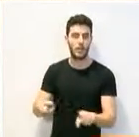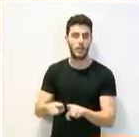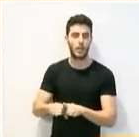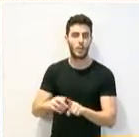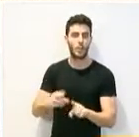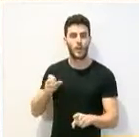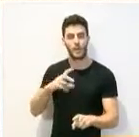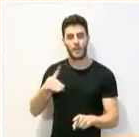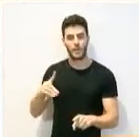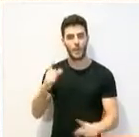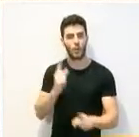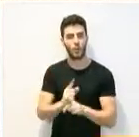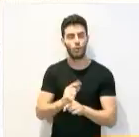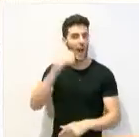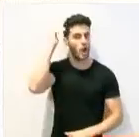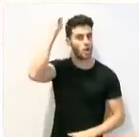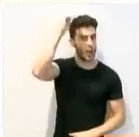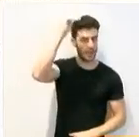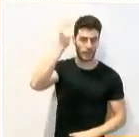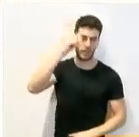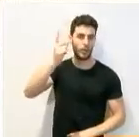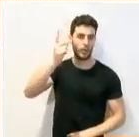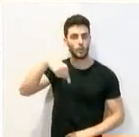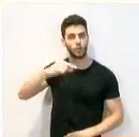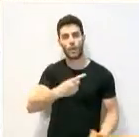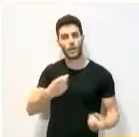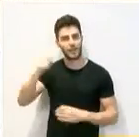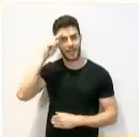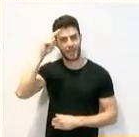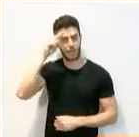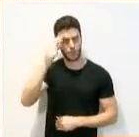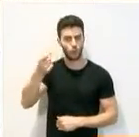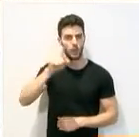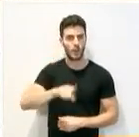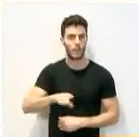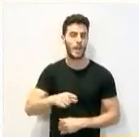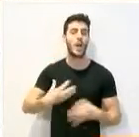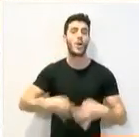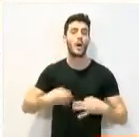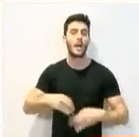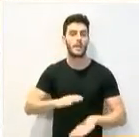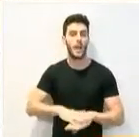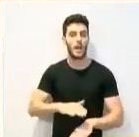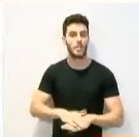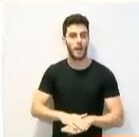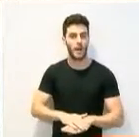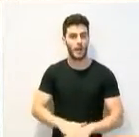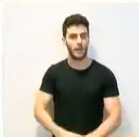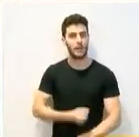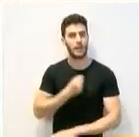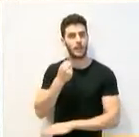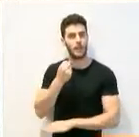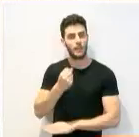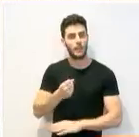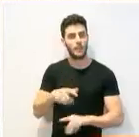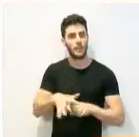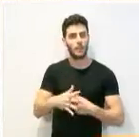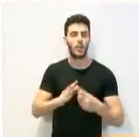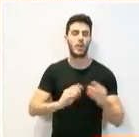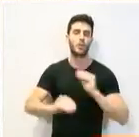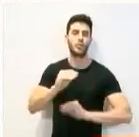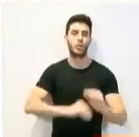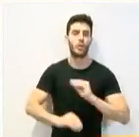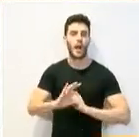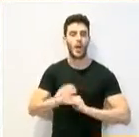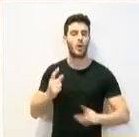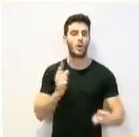Goliat, sino que debemos ser respetuosos y ser coherentes para salvaguardar la situación, oponernos a las guerras y